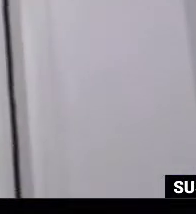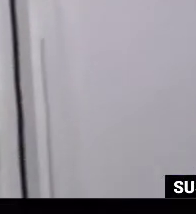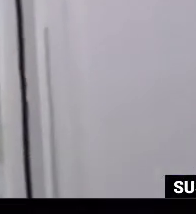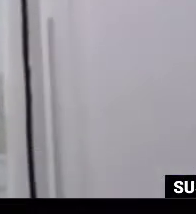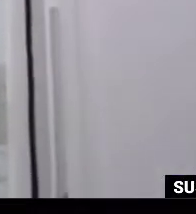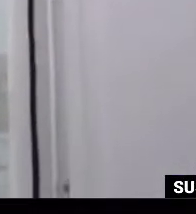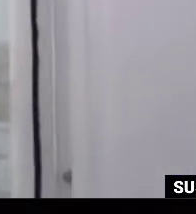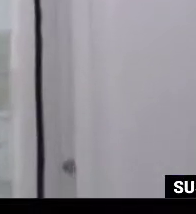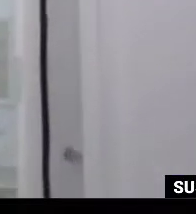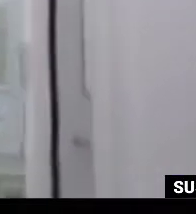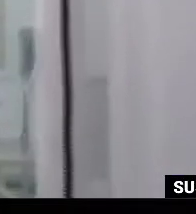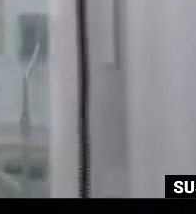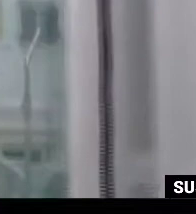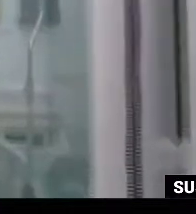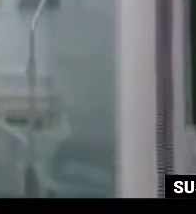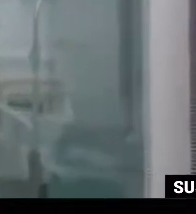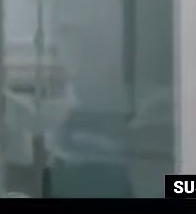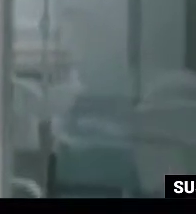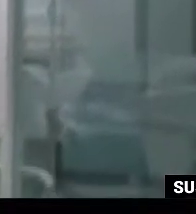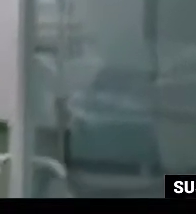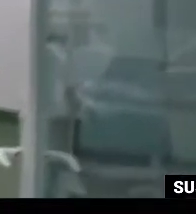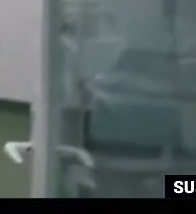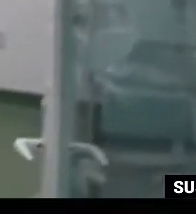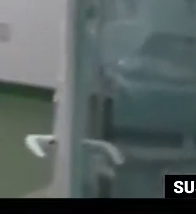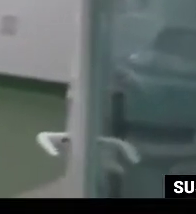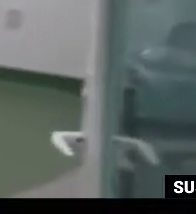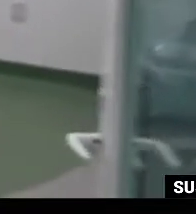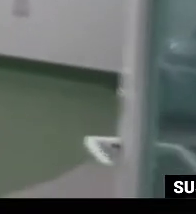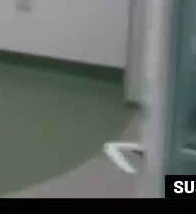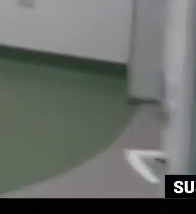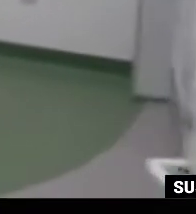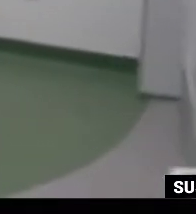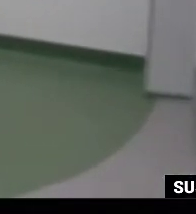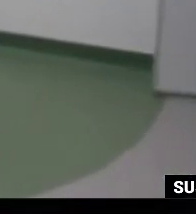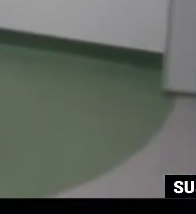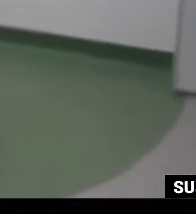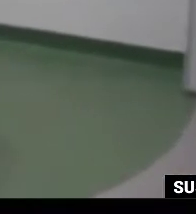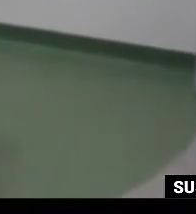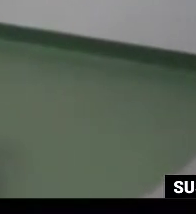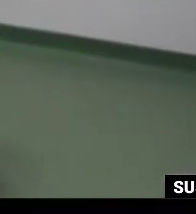a cambiando los colores. Sí. Pero esa por un momento no lo vamos a amplia.